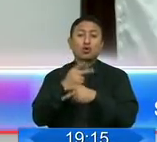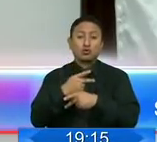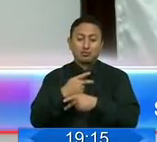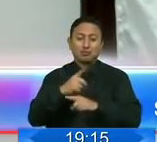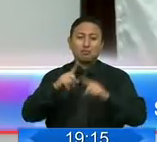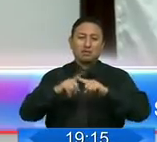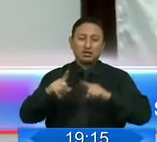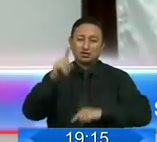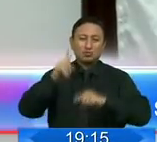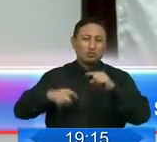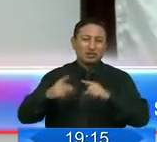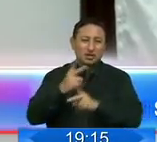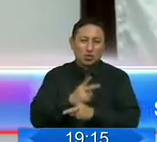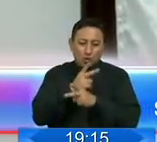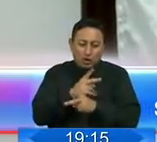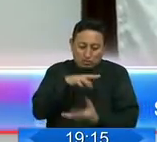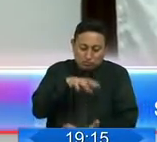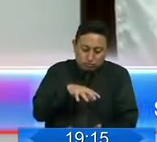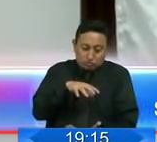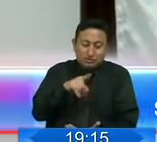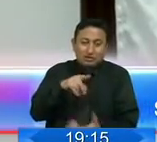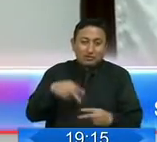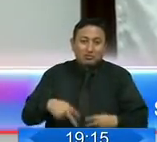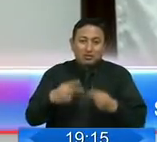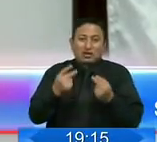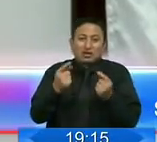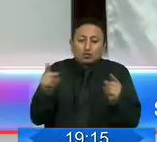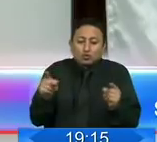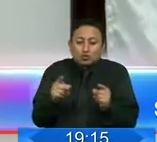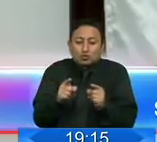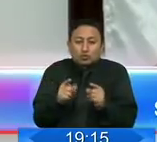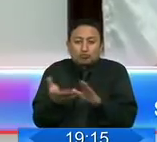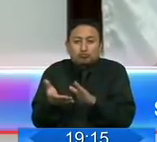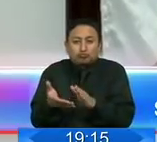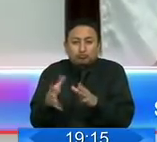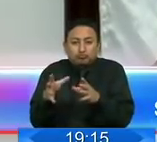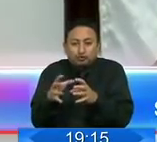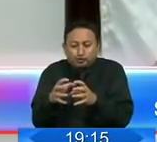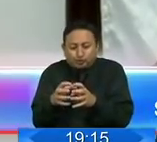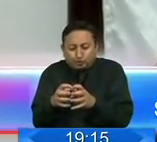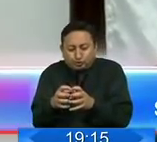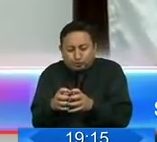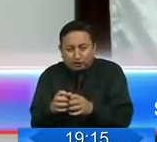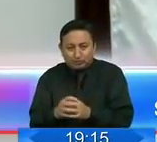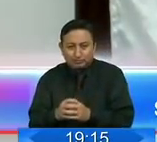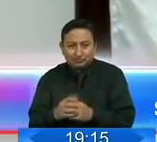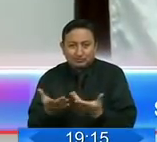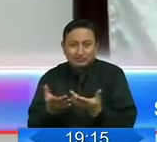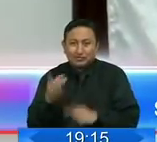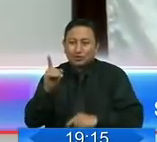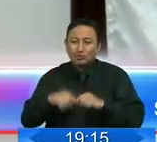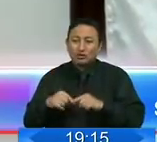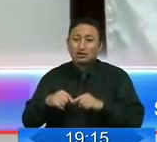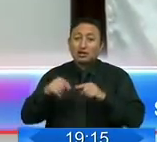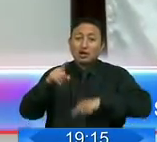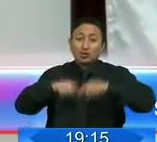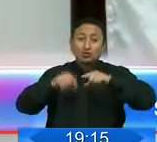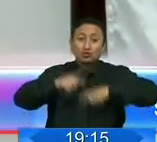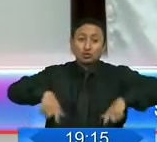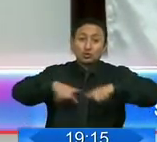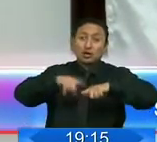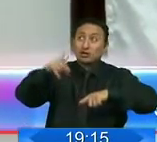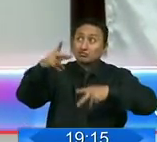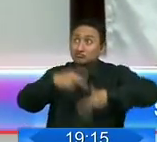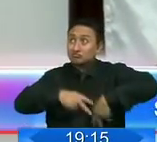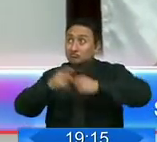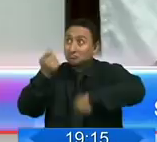siendo su tiempo de vida muy limitado, queda fuera de nuestro alcance varios mercados interesantes para nuestros